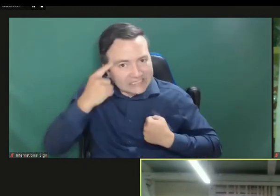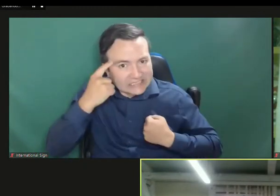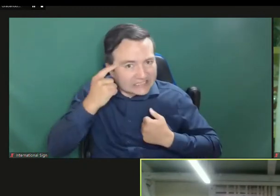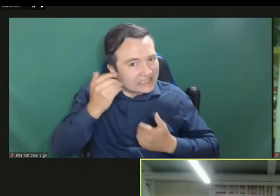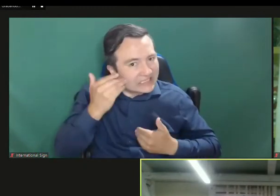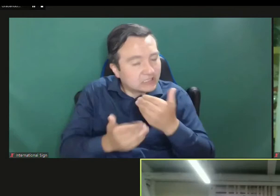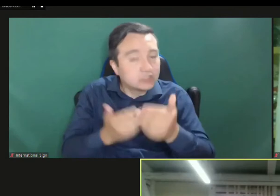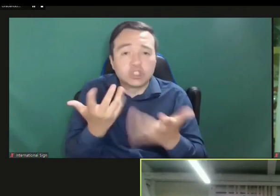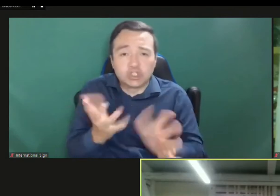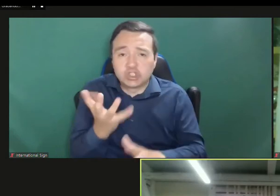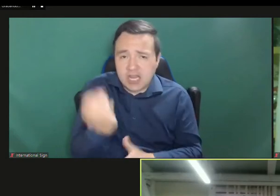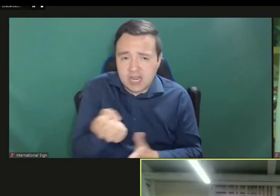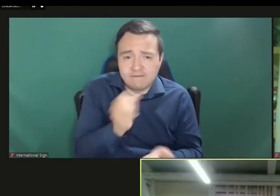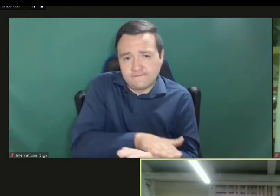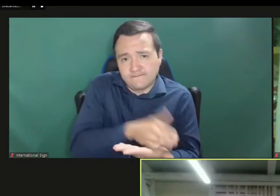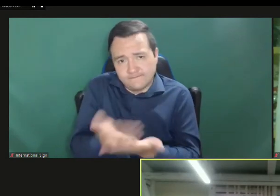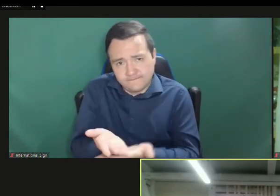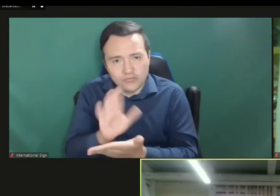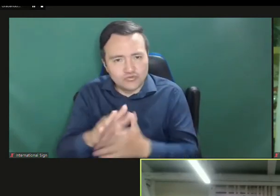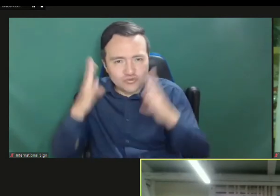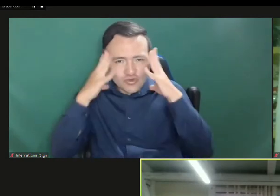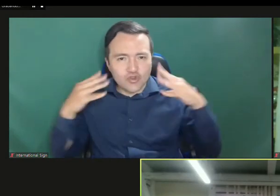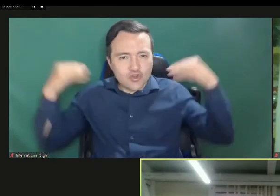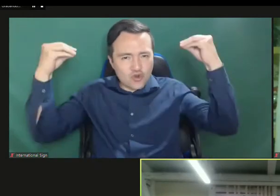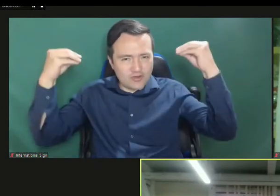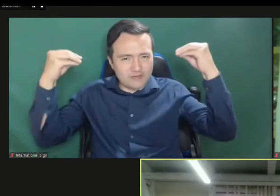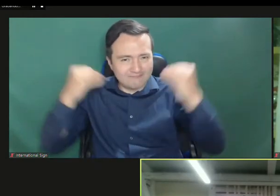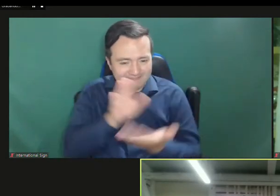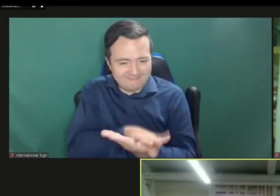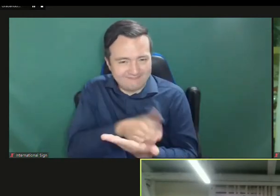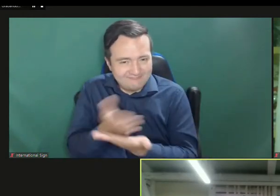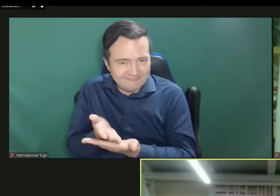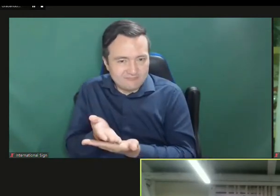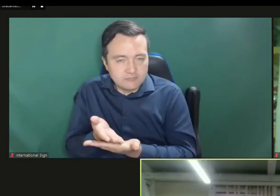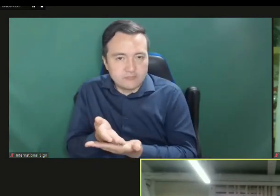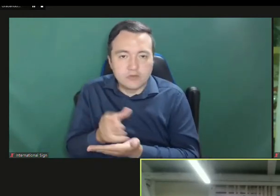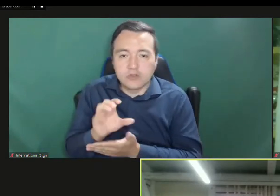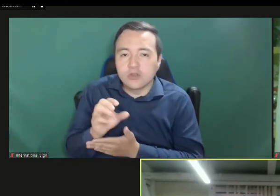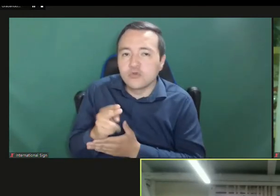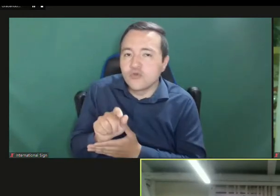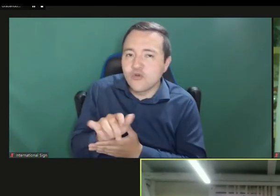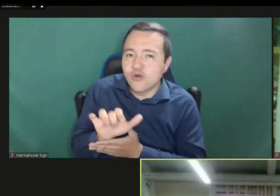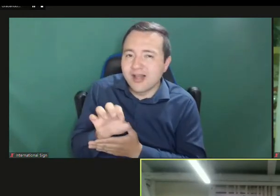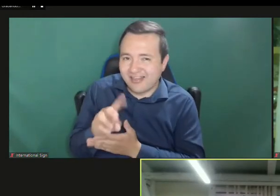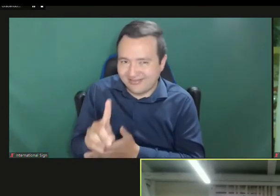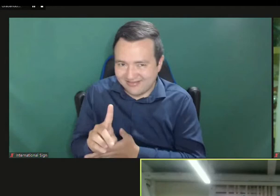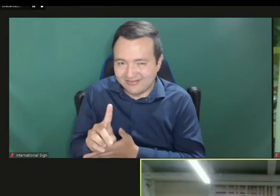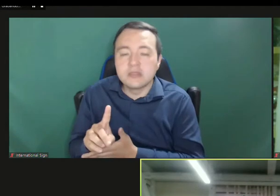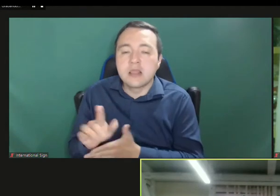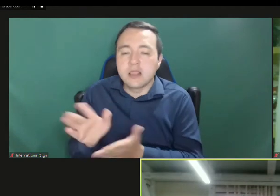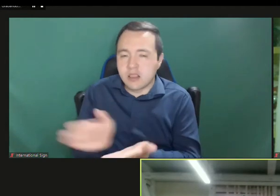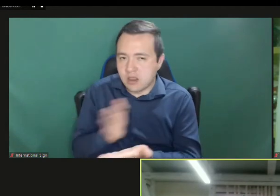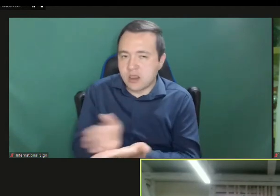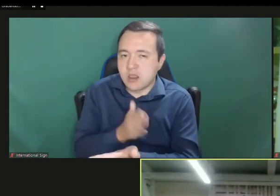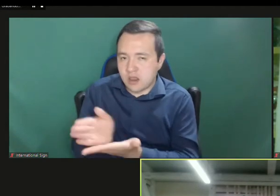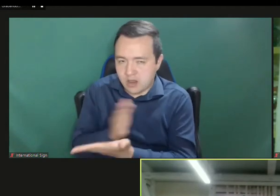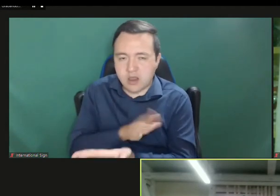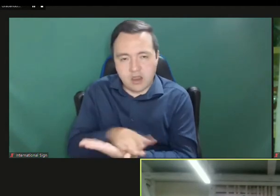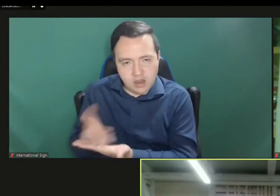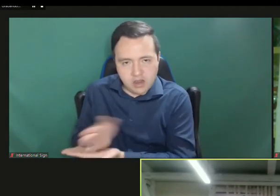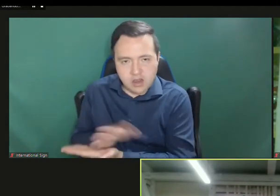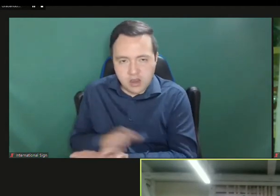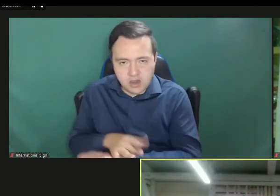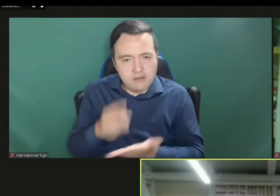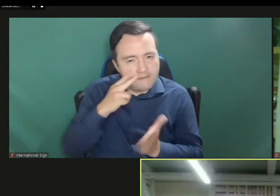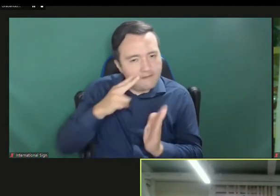holandés para informar en nuestra sociedad hay notas de información sobre la cnt diez maneras en que uno puede